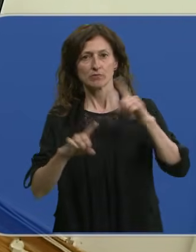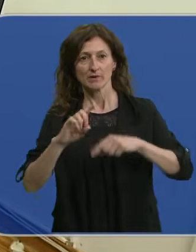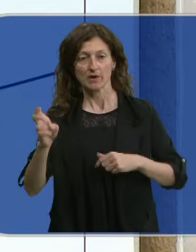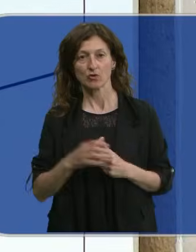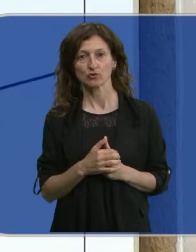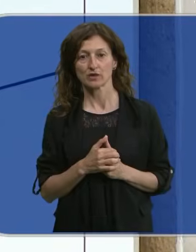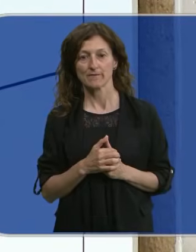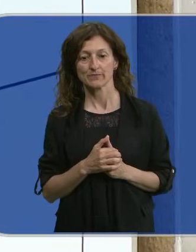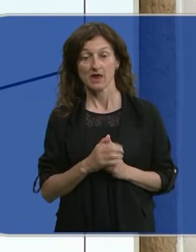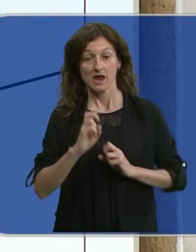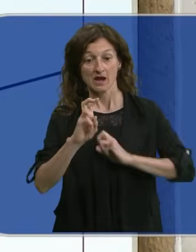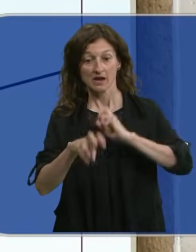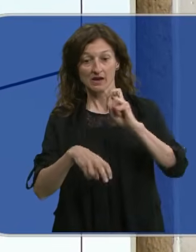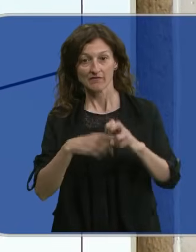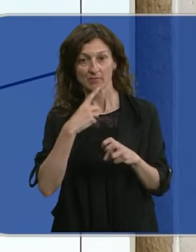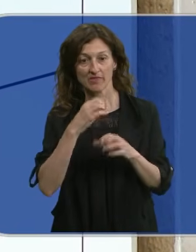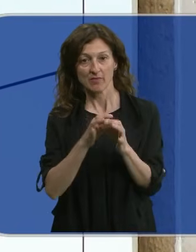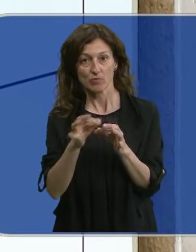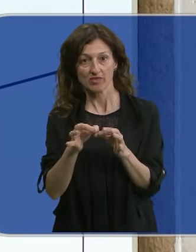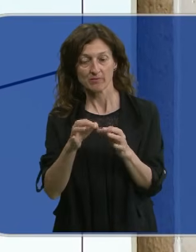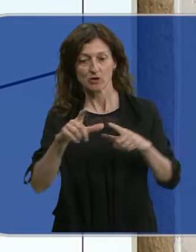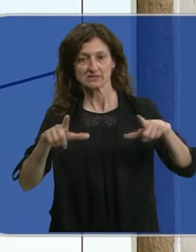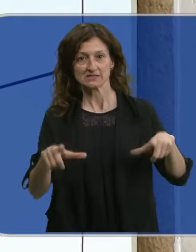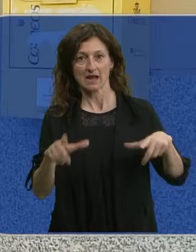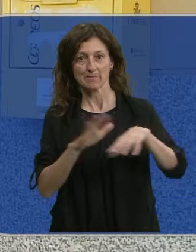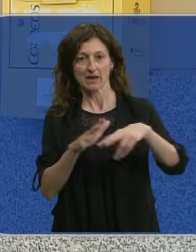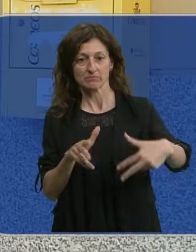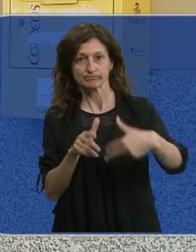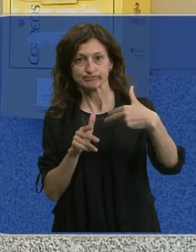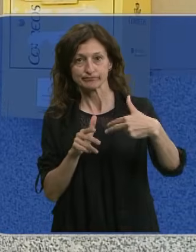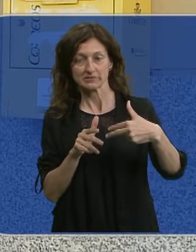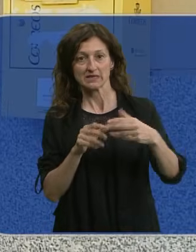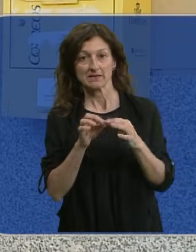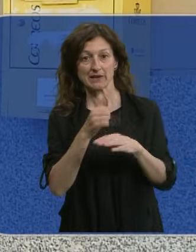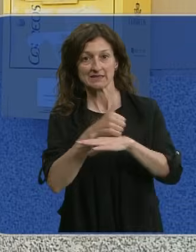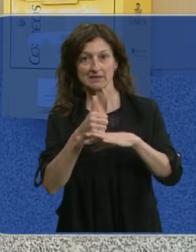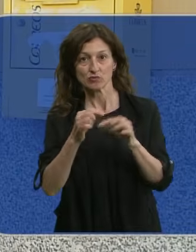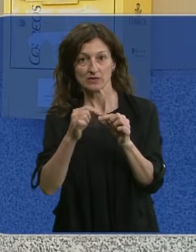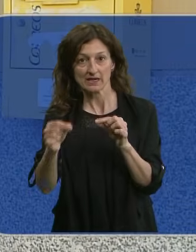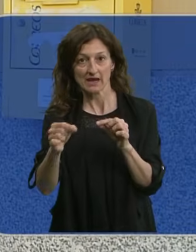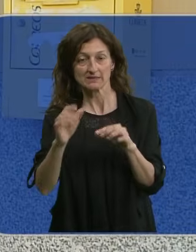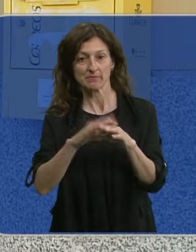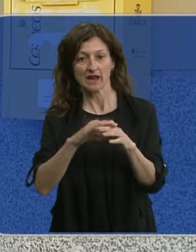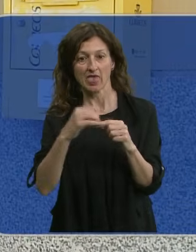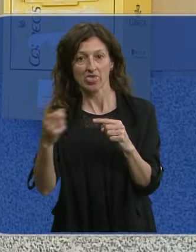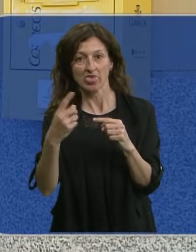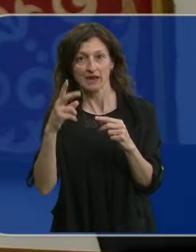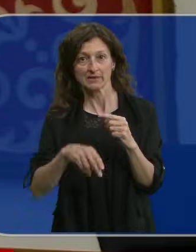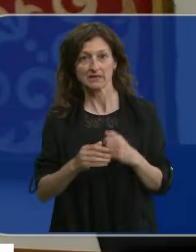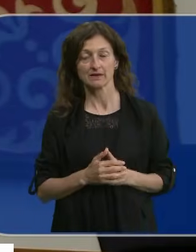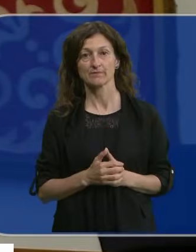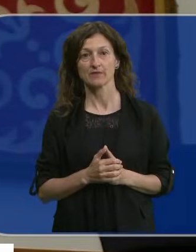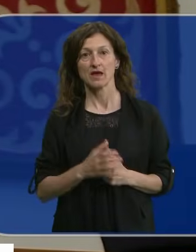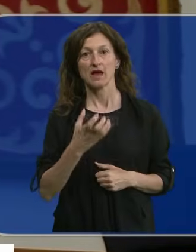problema. La reforma pide que los municipios tengan una sala para hacer videoconferencias con los tribunales de instancia para evitar desplazamientos.